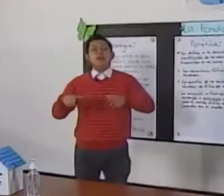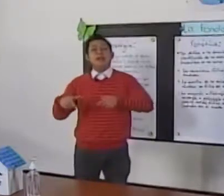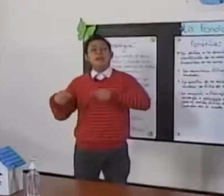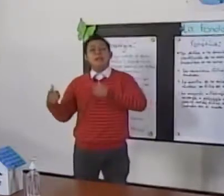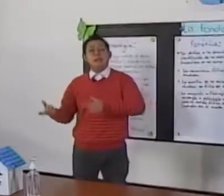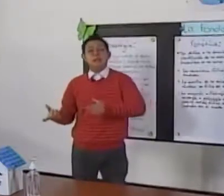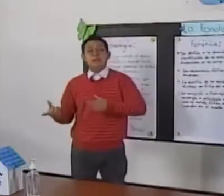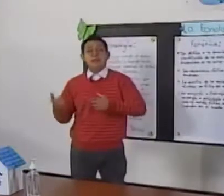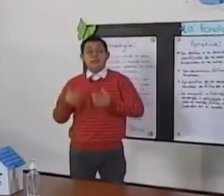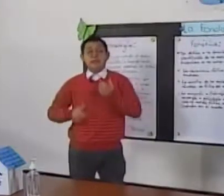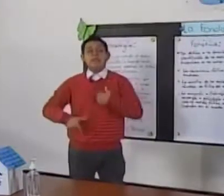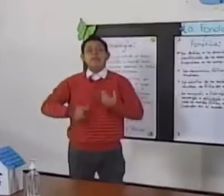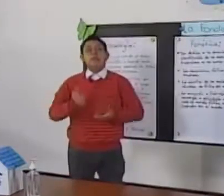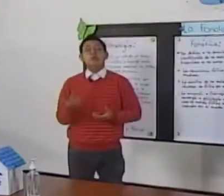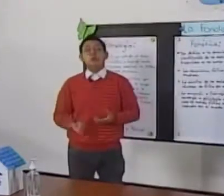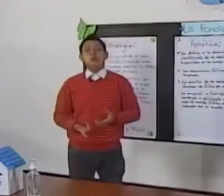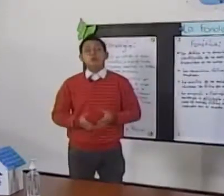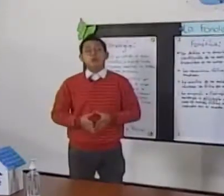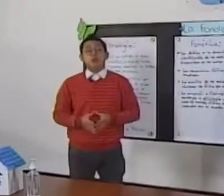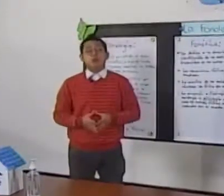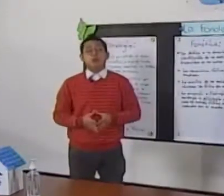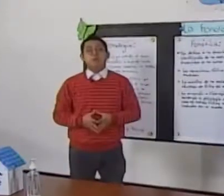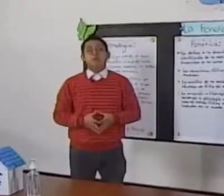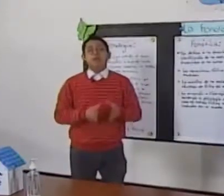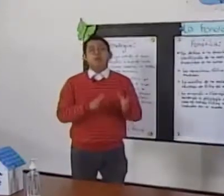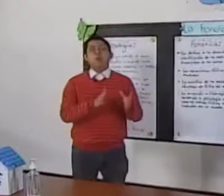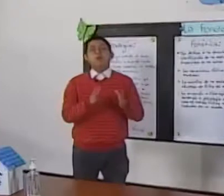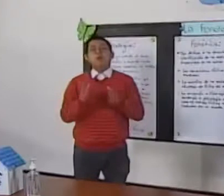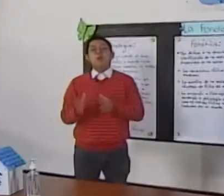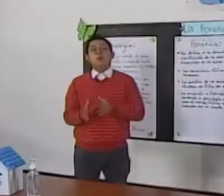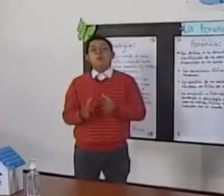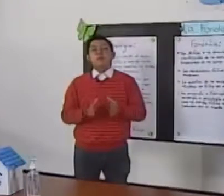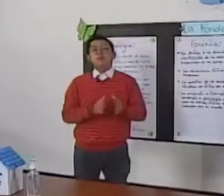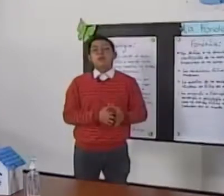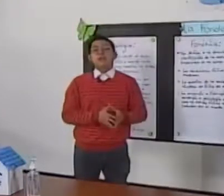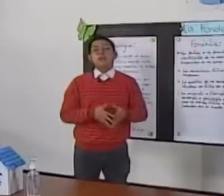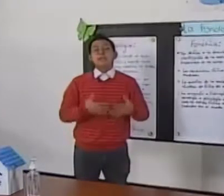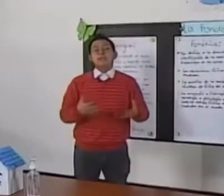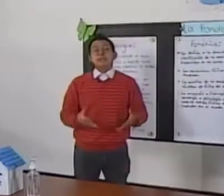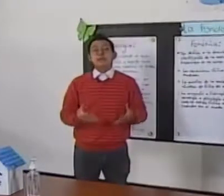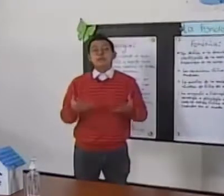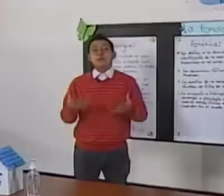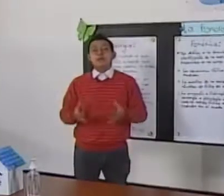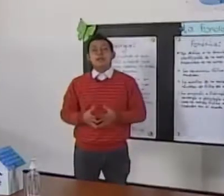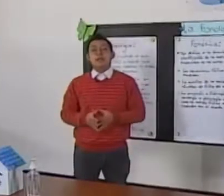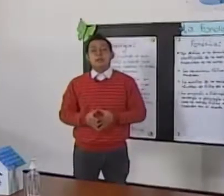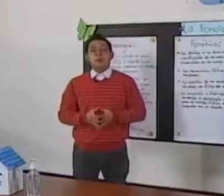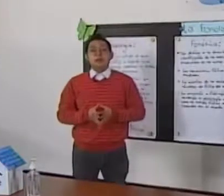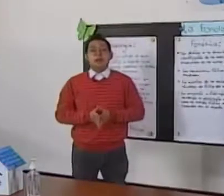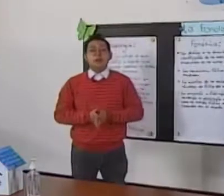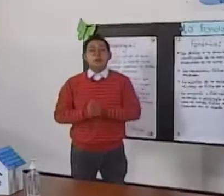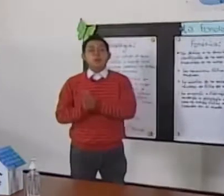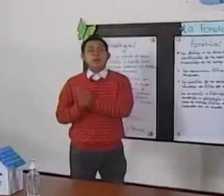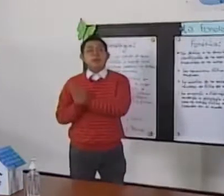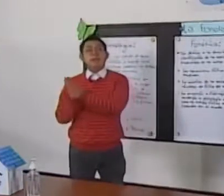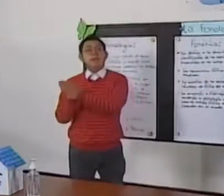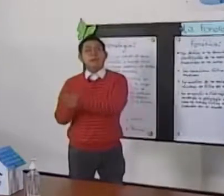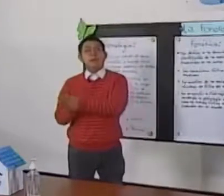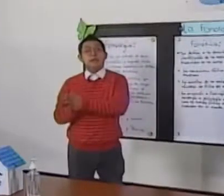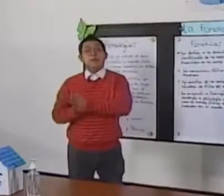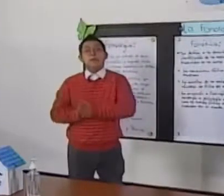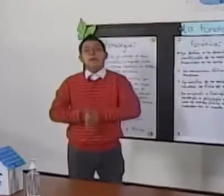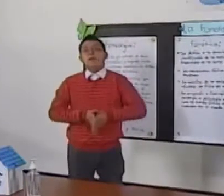lo que era la semántica, y si nosotros nos recordamos, cuando hablamos de los niveles científicos de la lengua, hablamos de